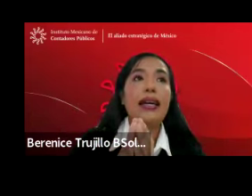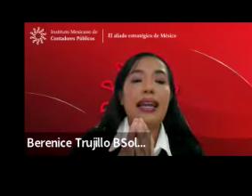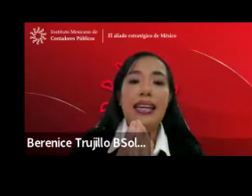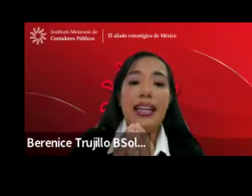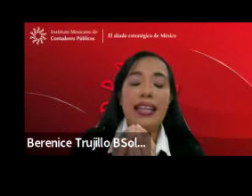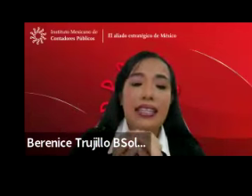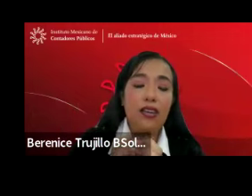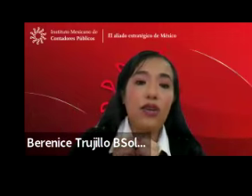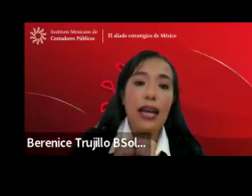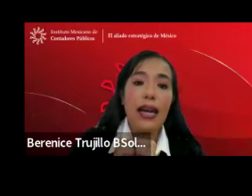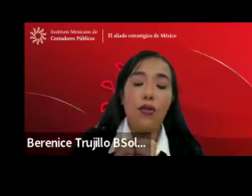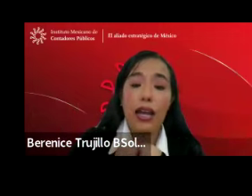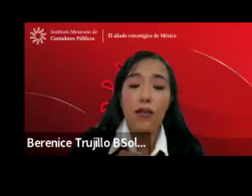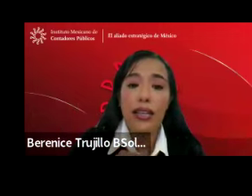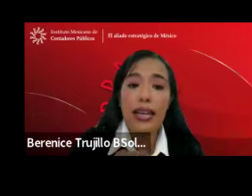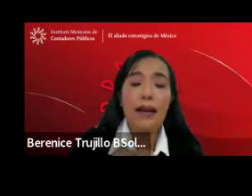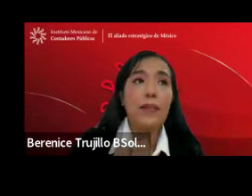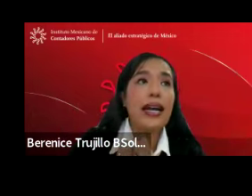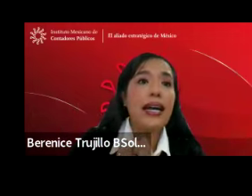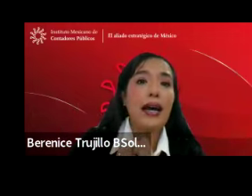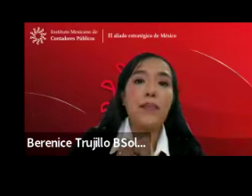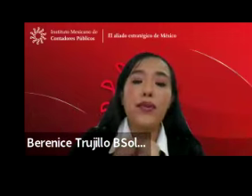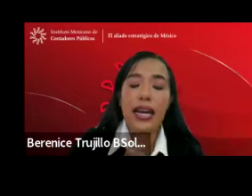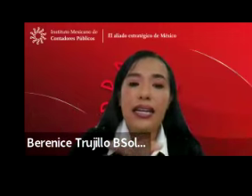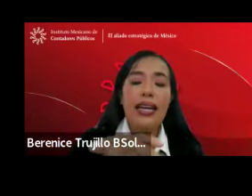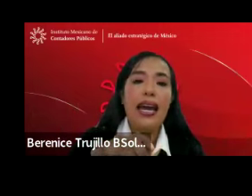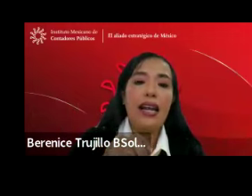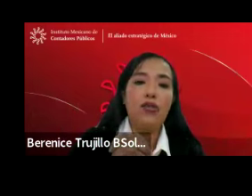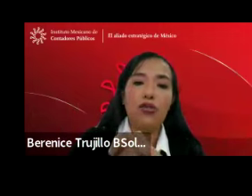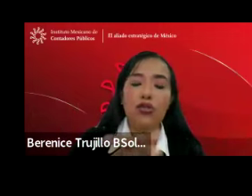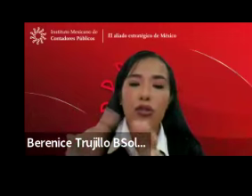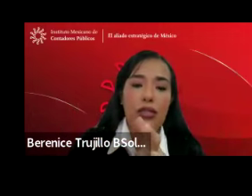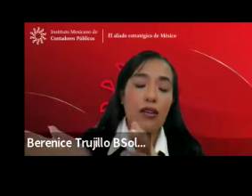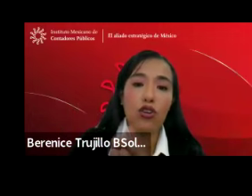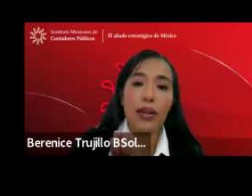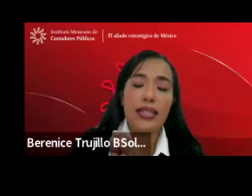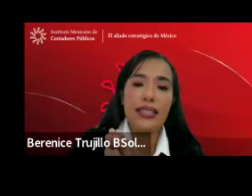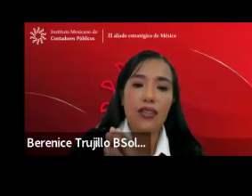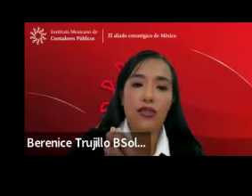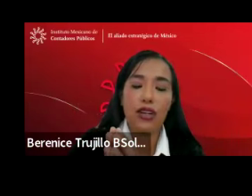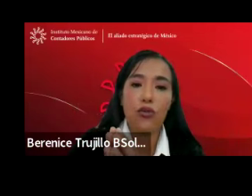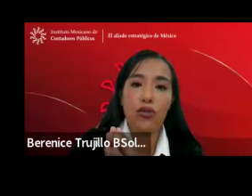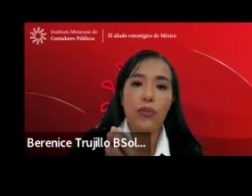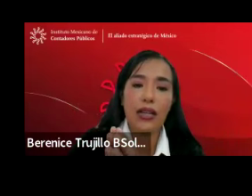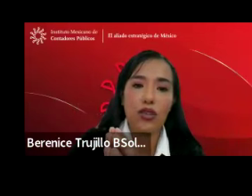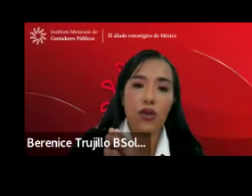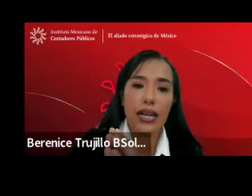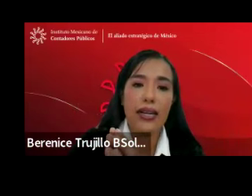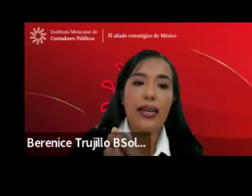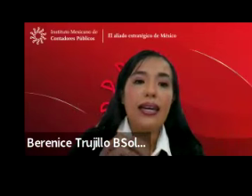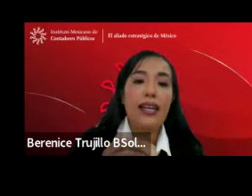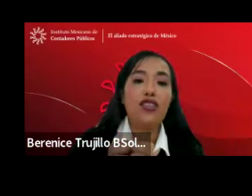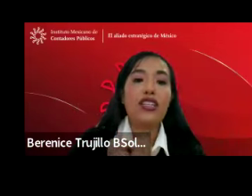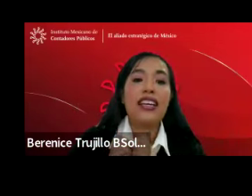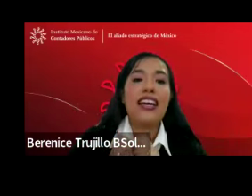alumnos querían hacer una donataria para apoyar a los jóvenes de escasos recursos para su